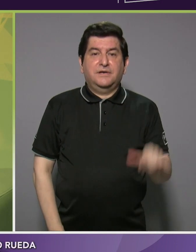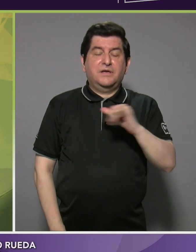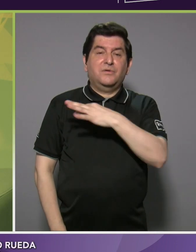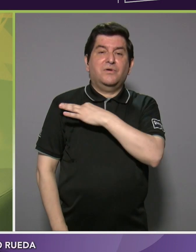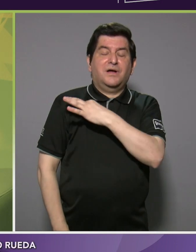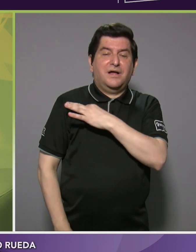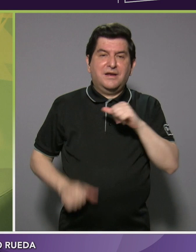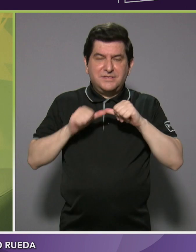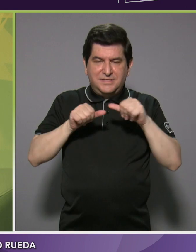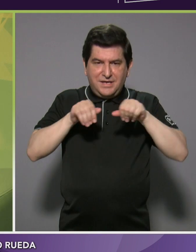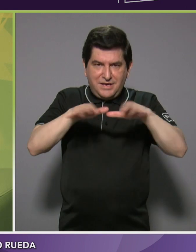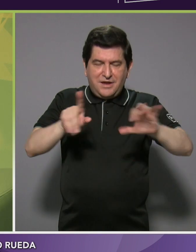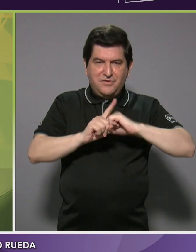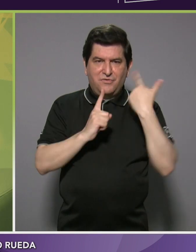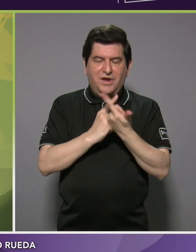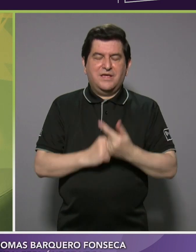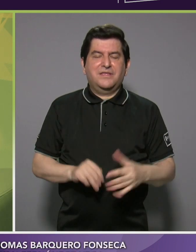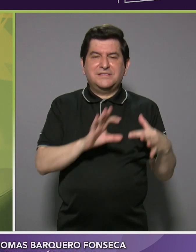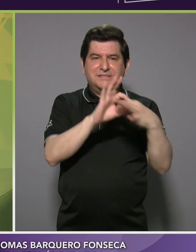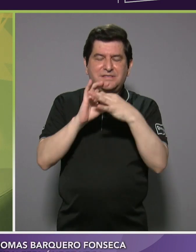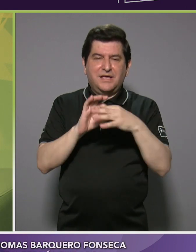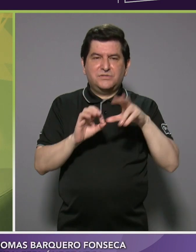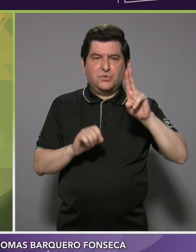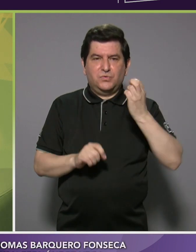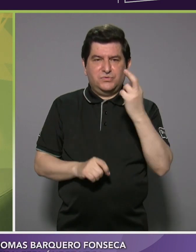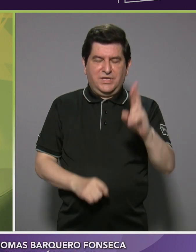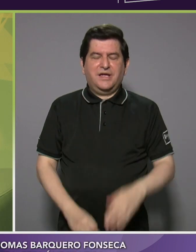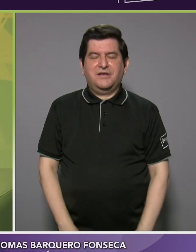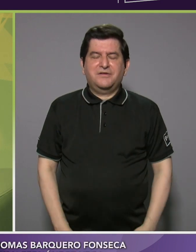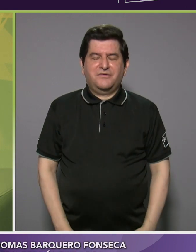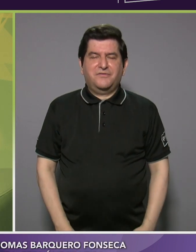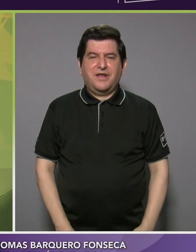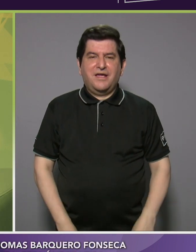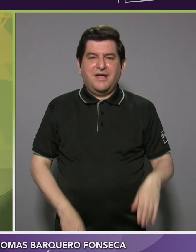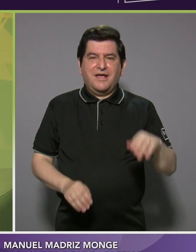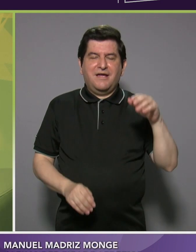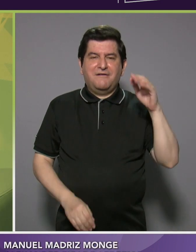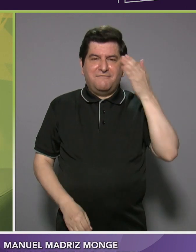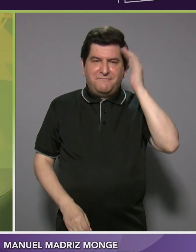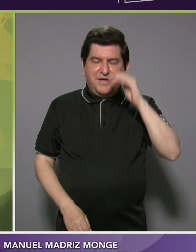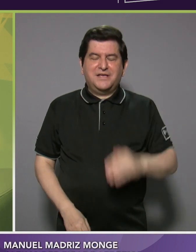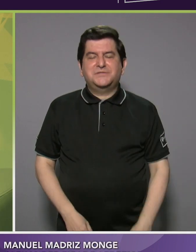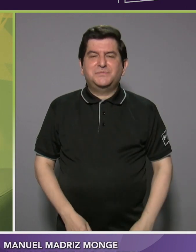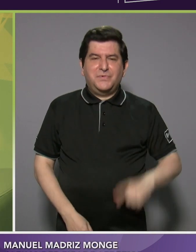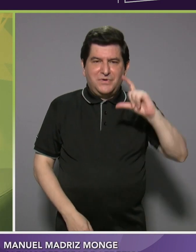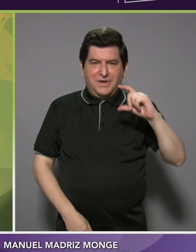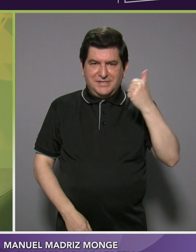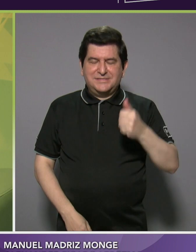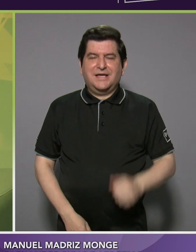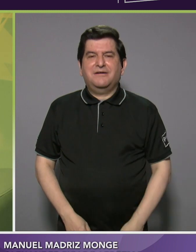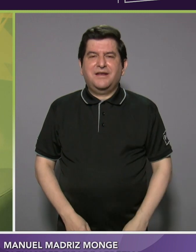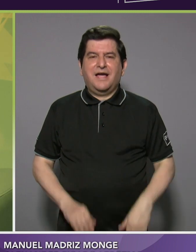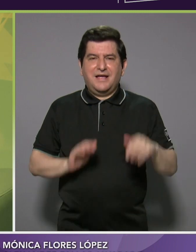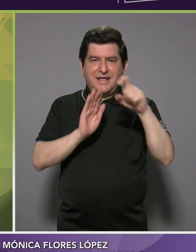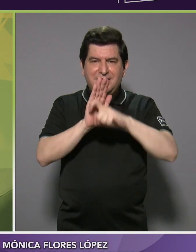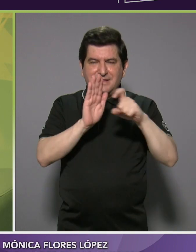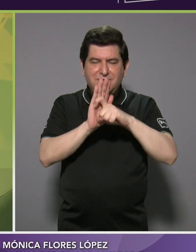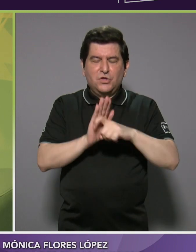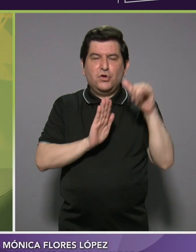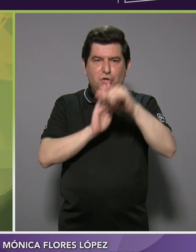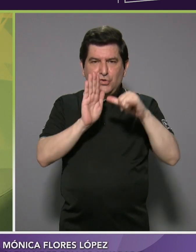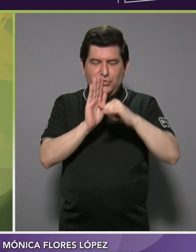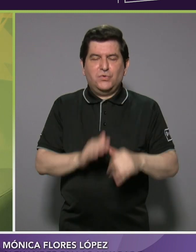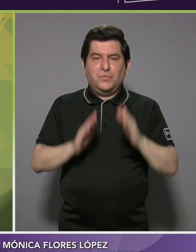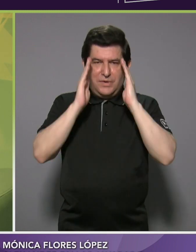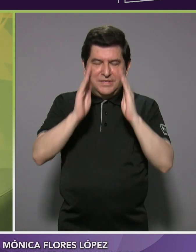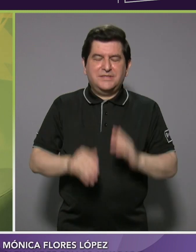a que nos sigan en las redes sociales, Nexos UCR, en Facebook, Instagram, YouTube y TikTok, para que se mantenga al día con toda la información de la inclusión